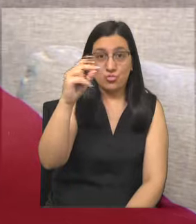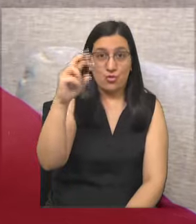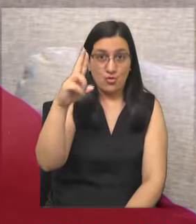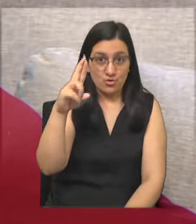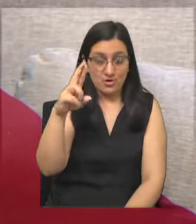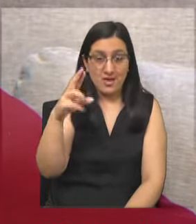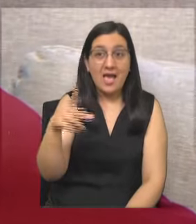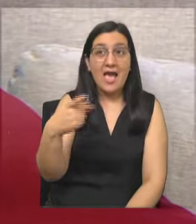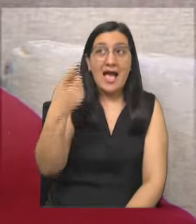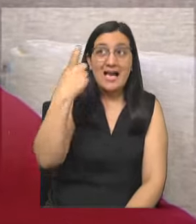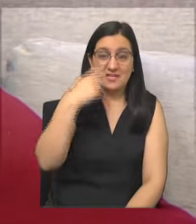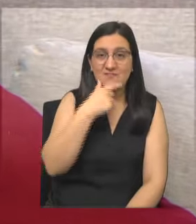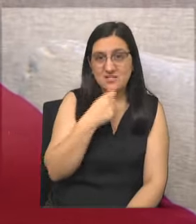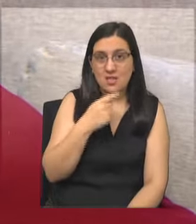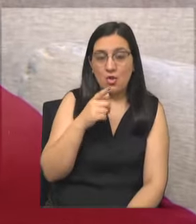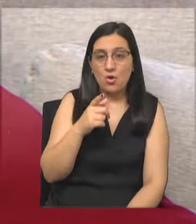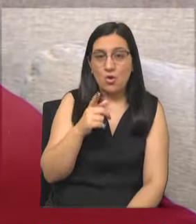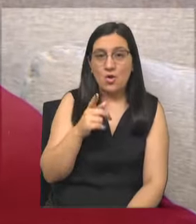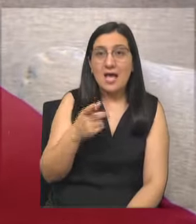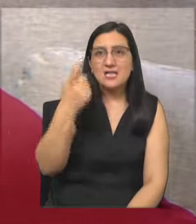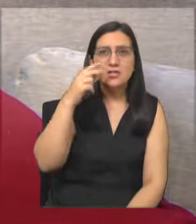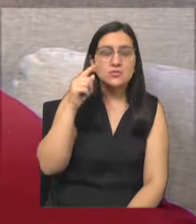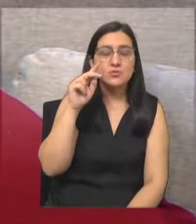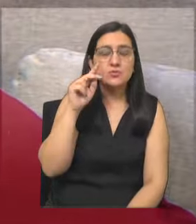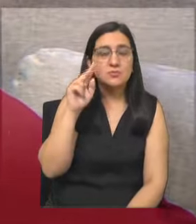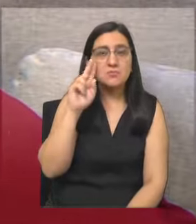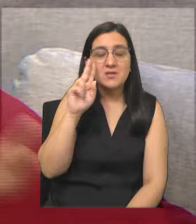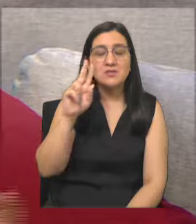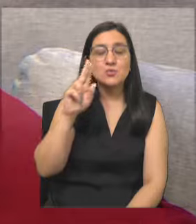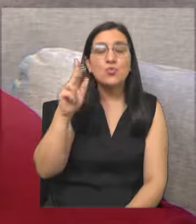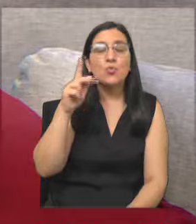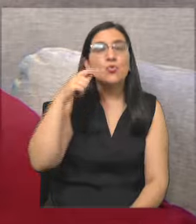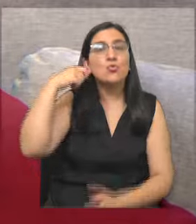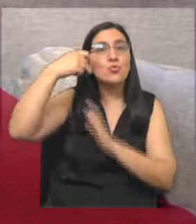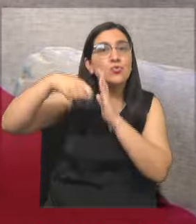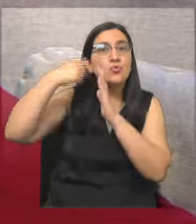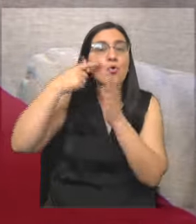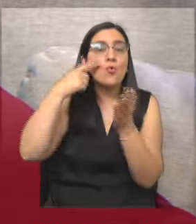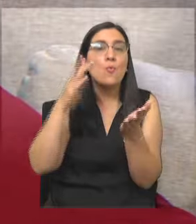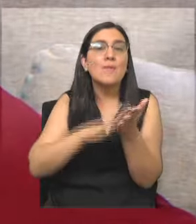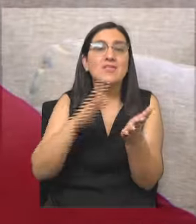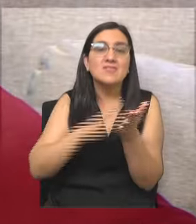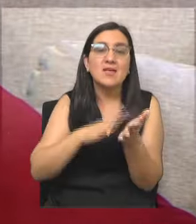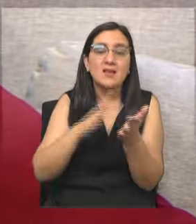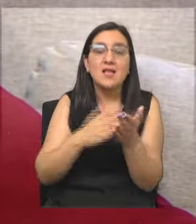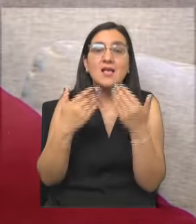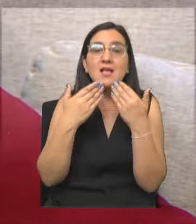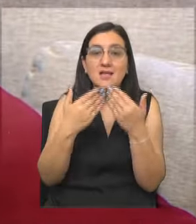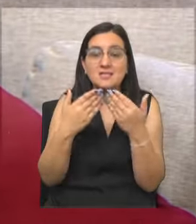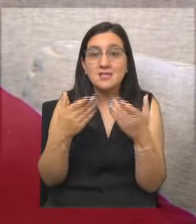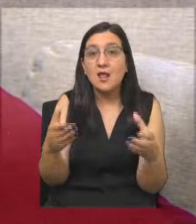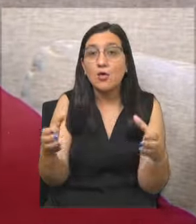ayer, nuevamente, este documental, primer documental de La Diaria que se hizo en base al aporte de la comunidad La